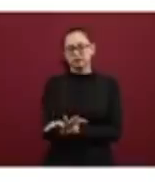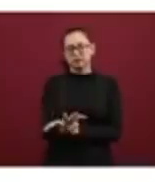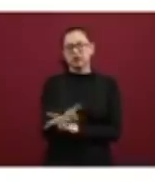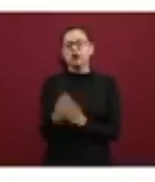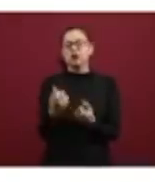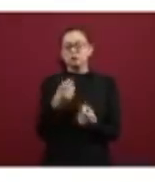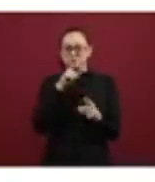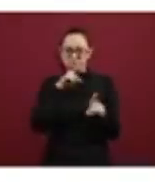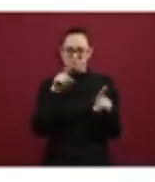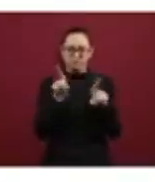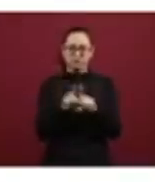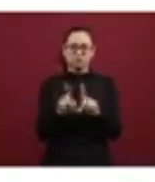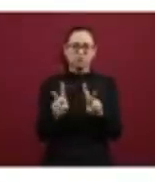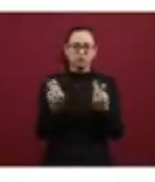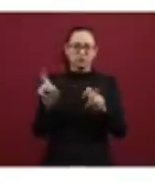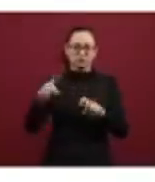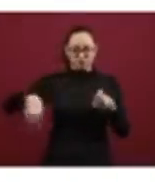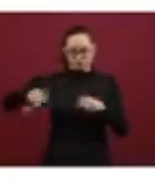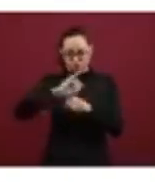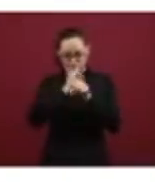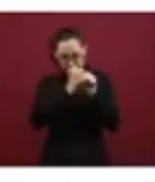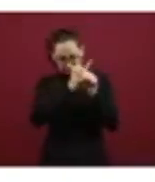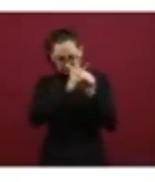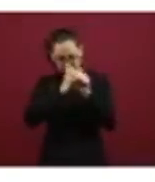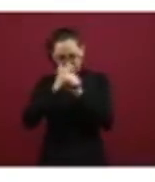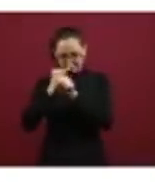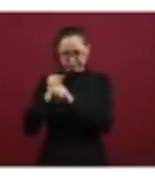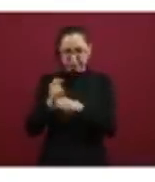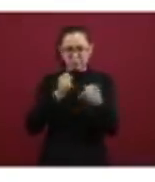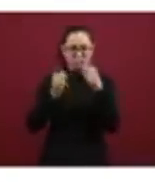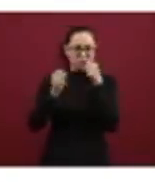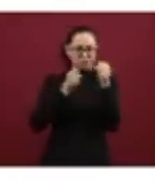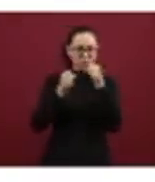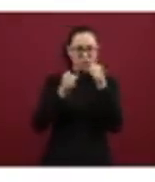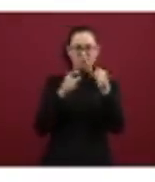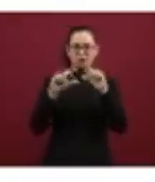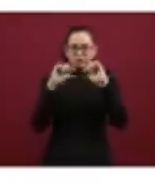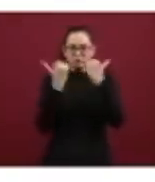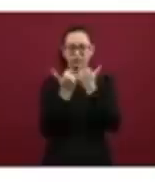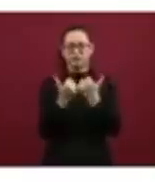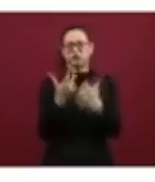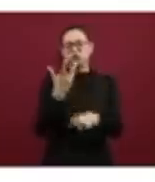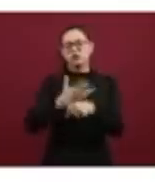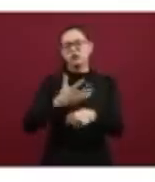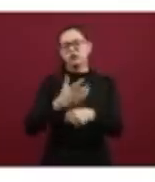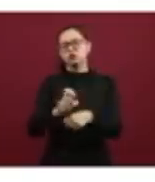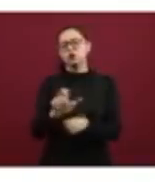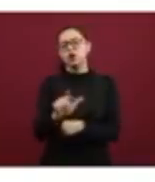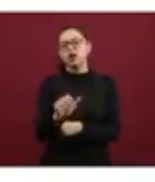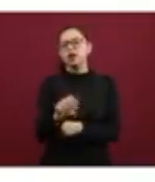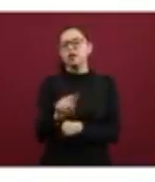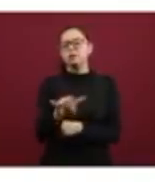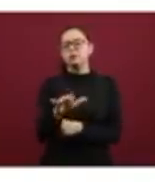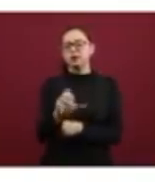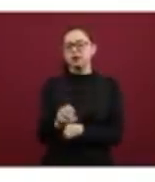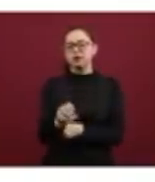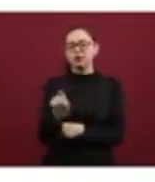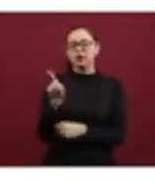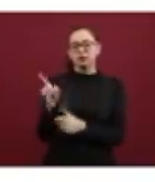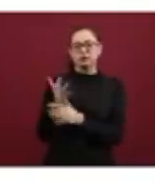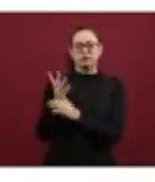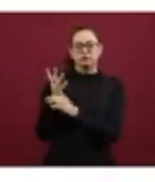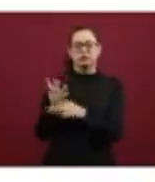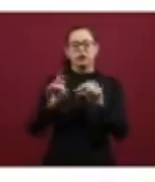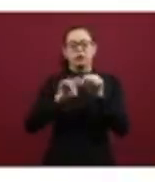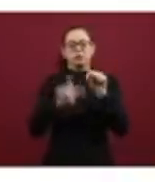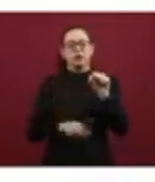quinto elemento, que es un laboratorio de investigación e innovación periodística, asociación civil, de un estudio que llamó El País de las 2000